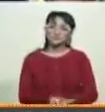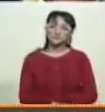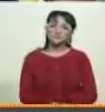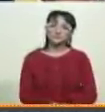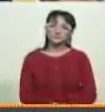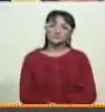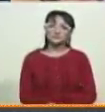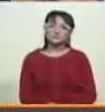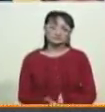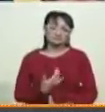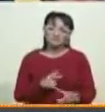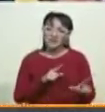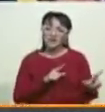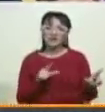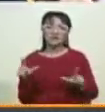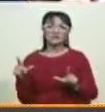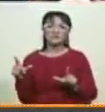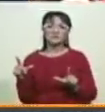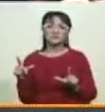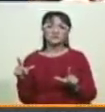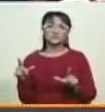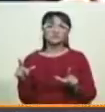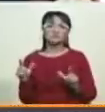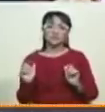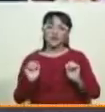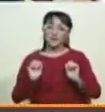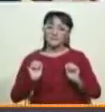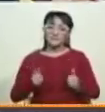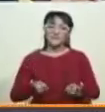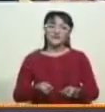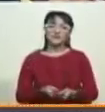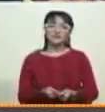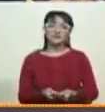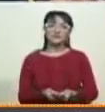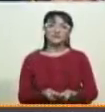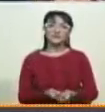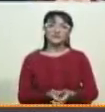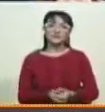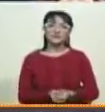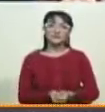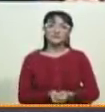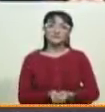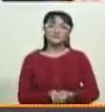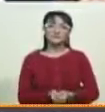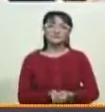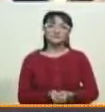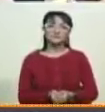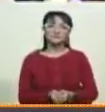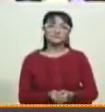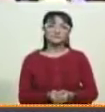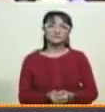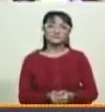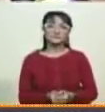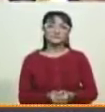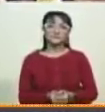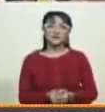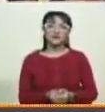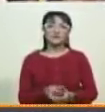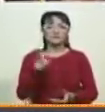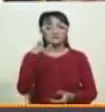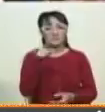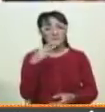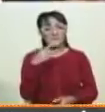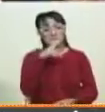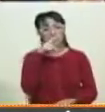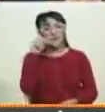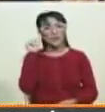Nosotros estamos listos para iniciar, como bien lo dijo esta mañana, muy temprano, cuando el negro primero, cuando nuestro candidato Nicolás